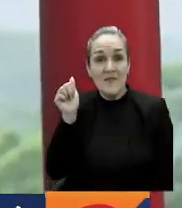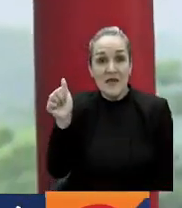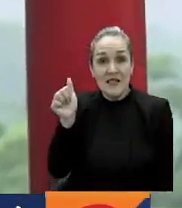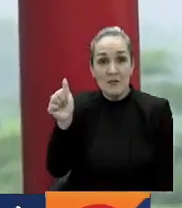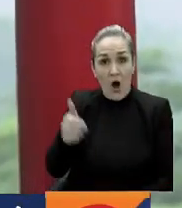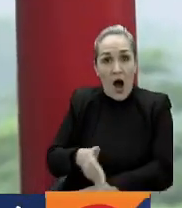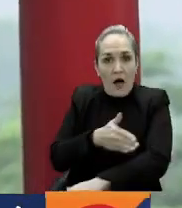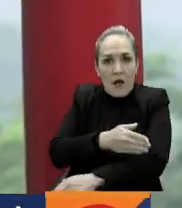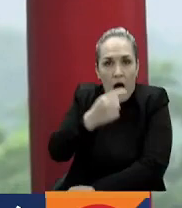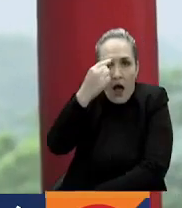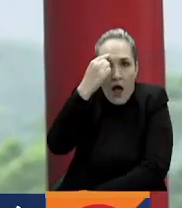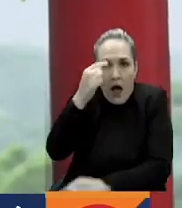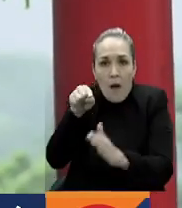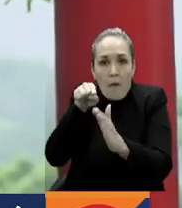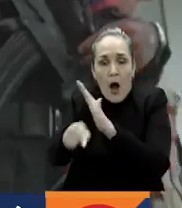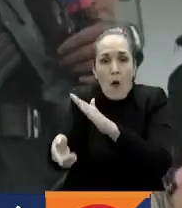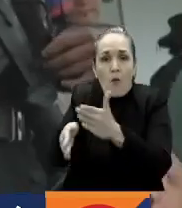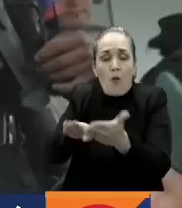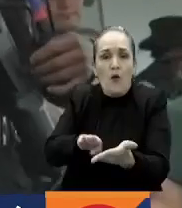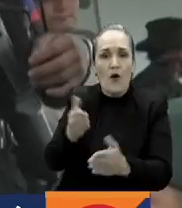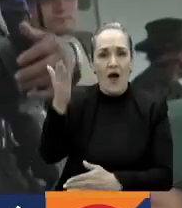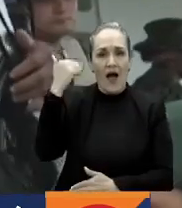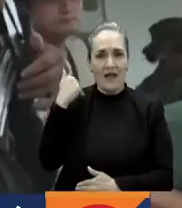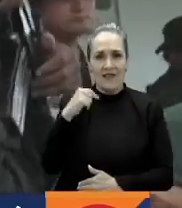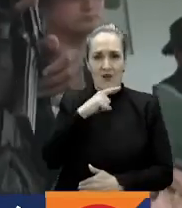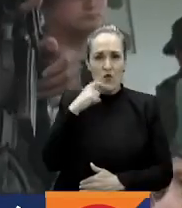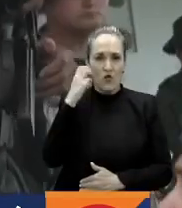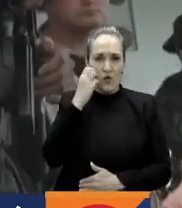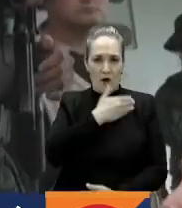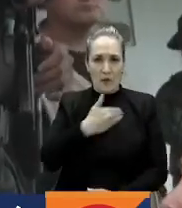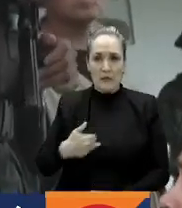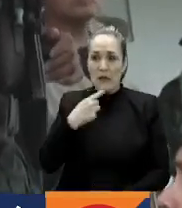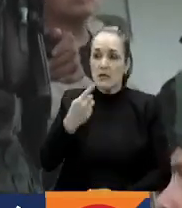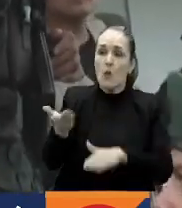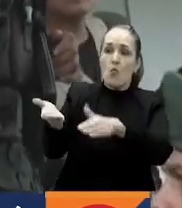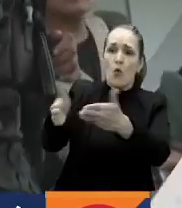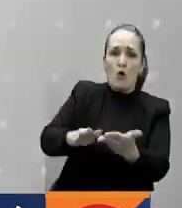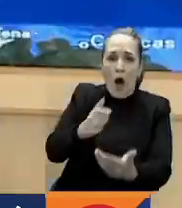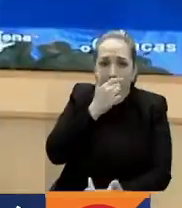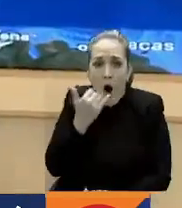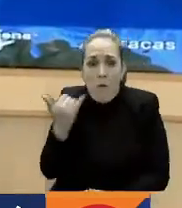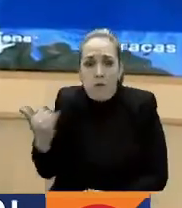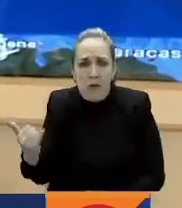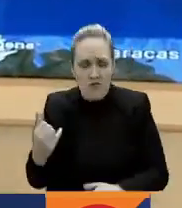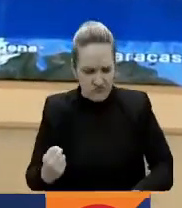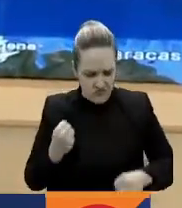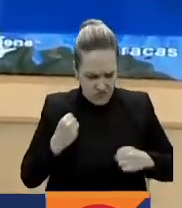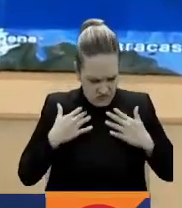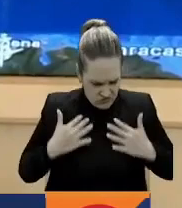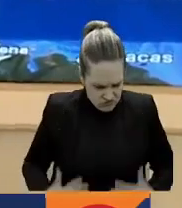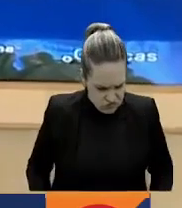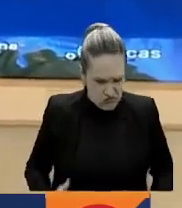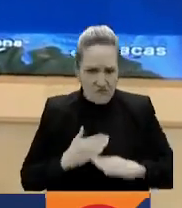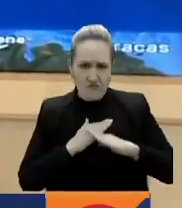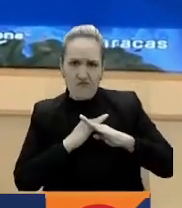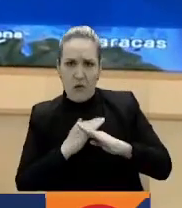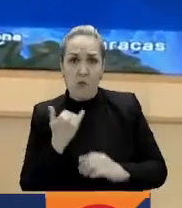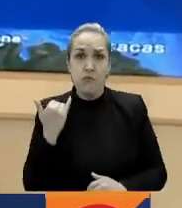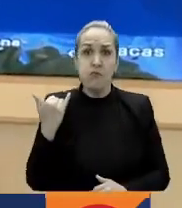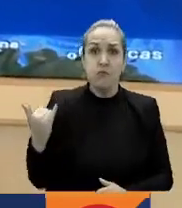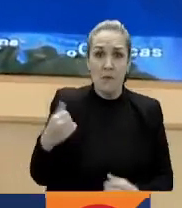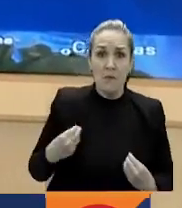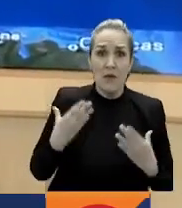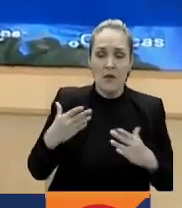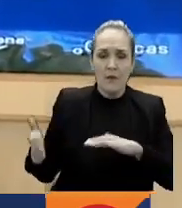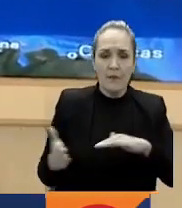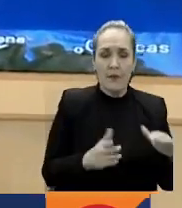por muerto por el gobierno anterior, vestía camuflado e iba fuertemente armado. Trascendental visita oficial del